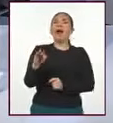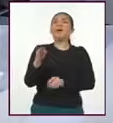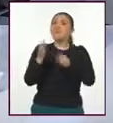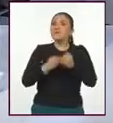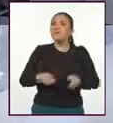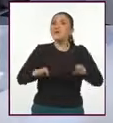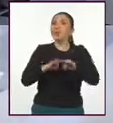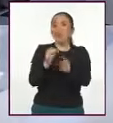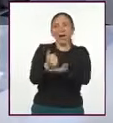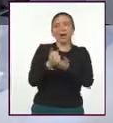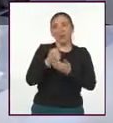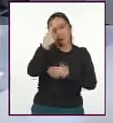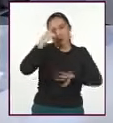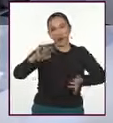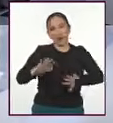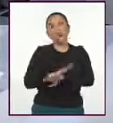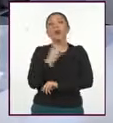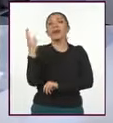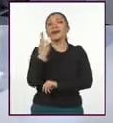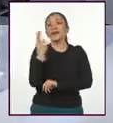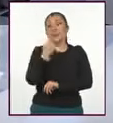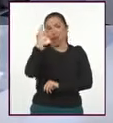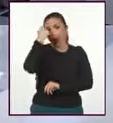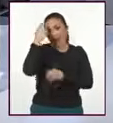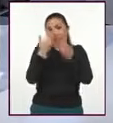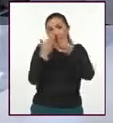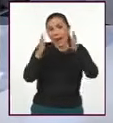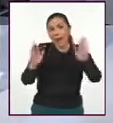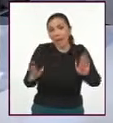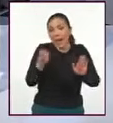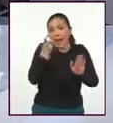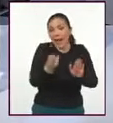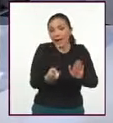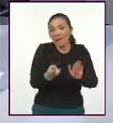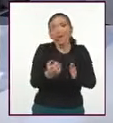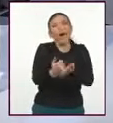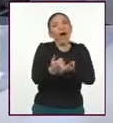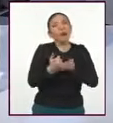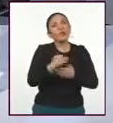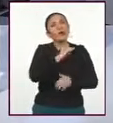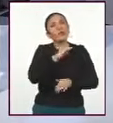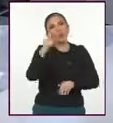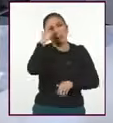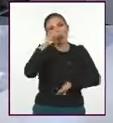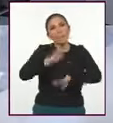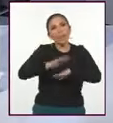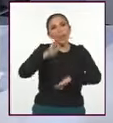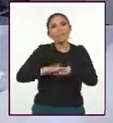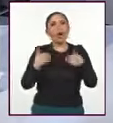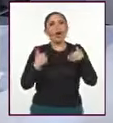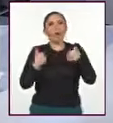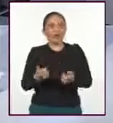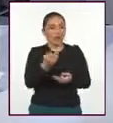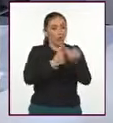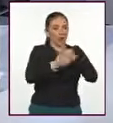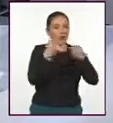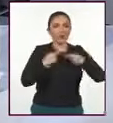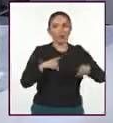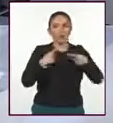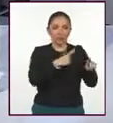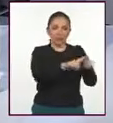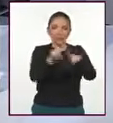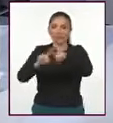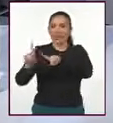esto. Tener la apertura, ¿no? La apertura tal vez puede ser un gran camino para poder entender que somos distintos a los demás y que